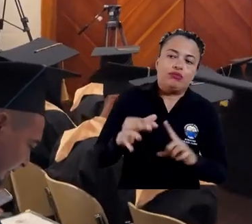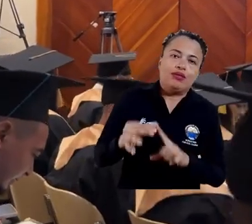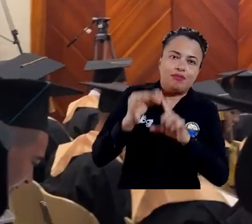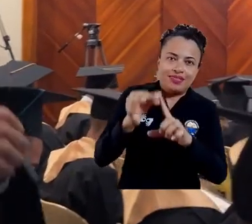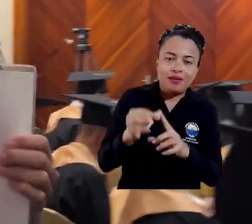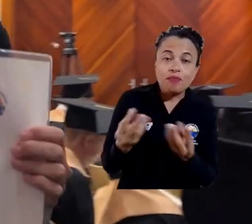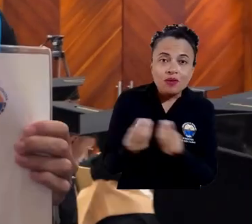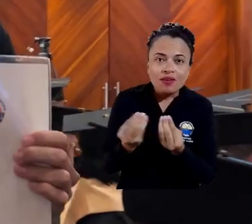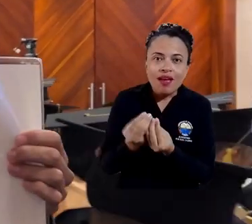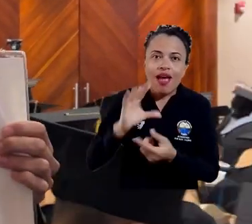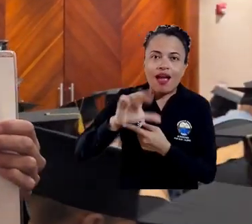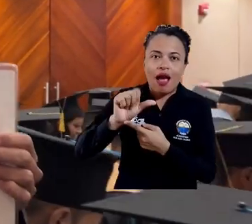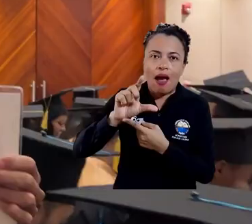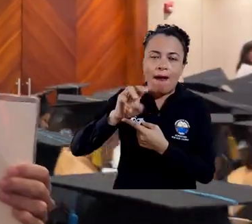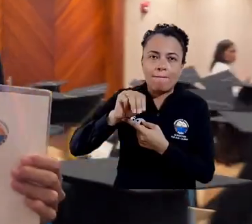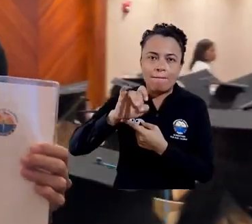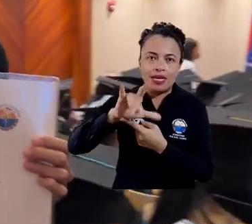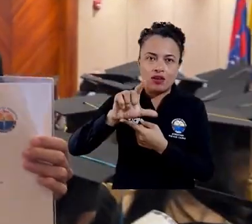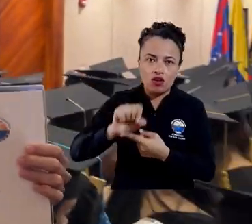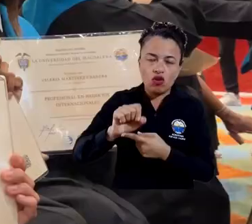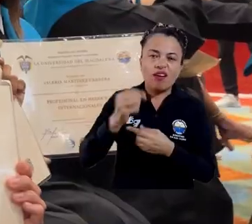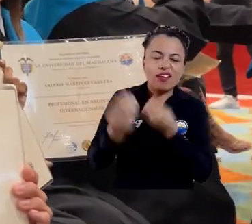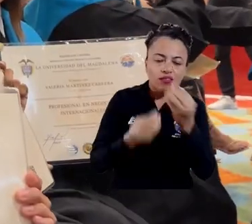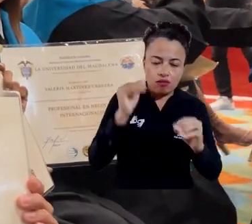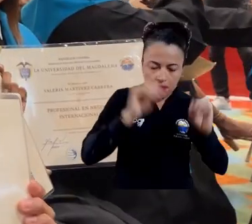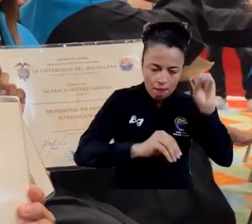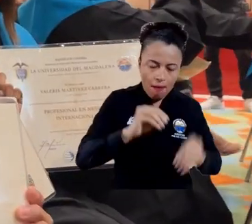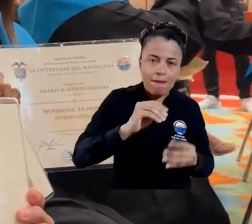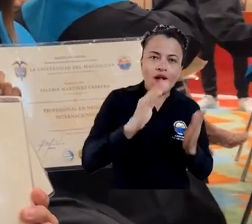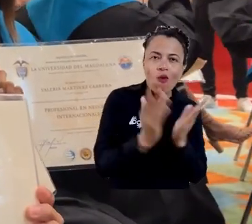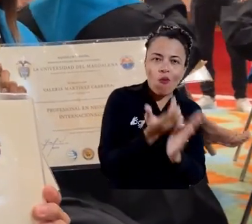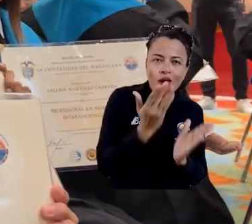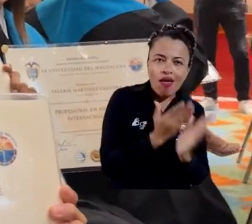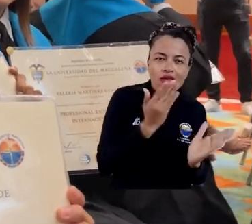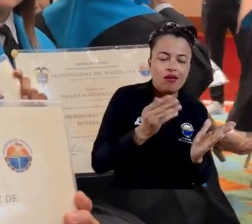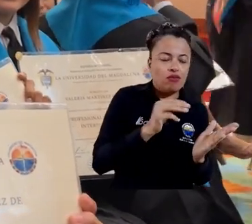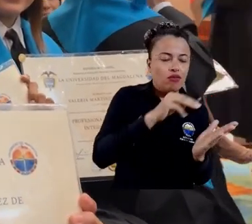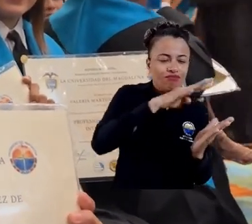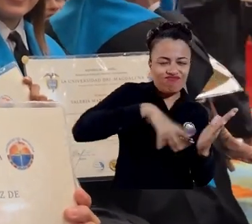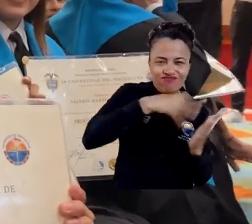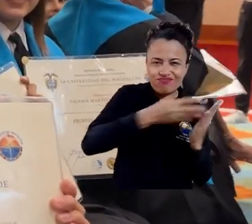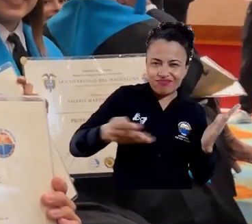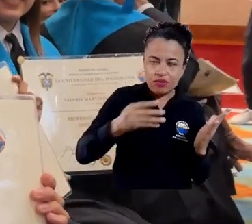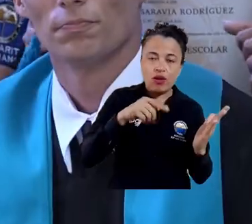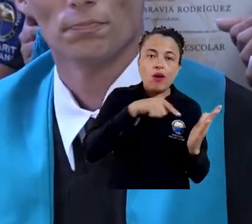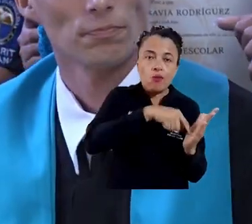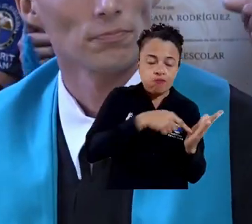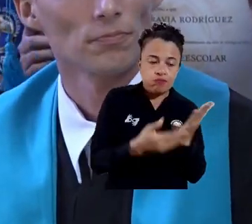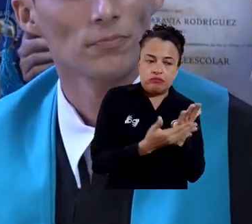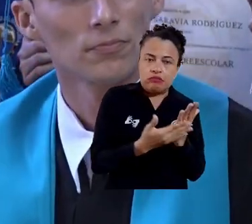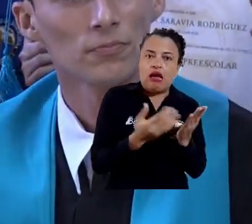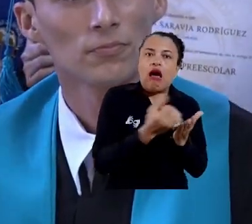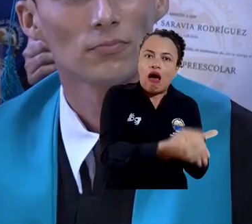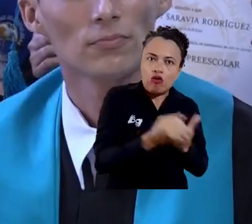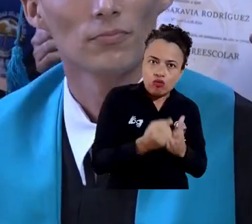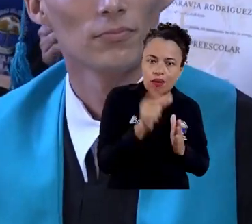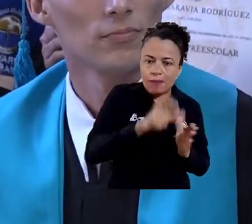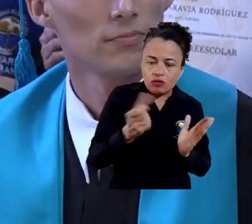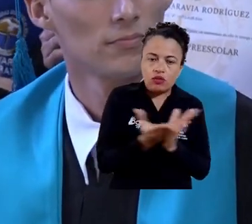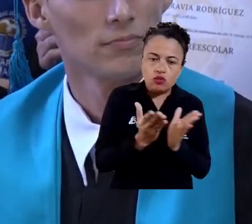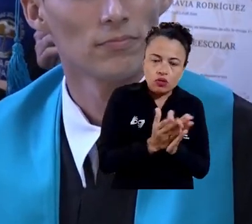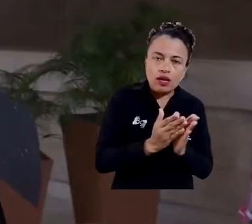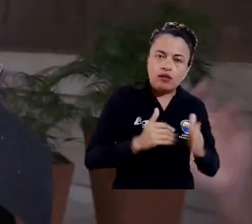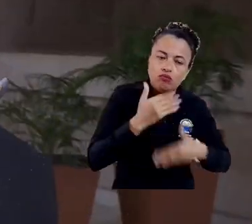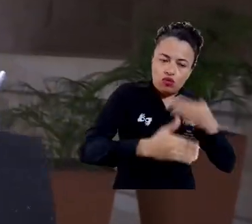a su compañero Camilo Laverde una agenda inteligente que apoya el proceso de aprendizaje de los estudiantes. Esta iniciativa fue su trabajo de